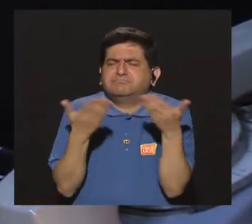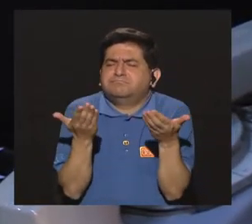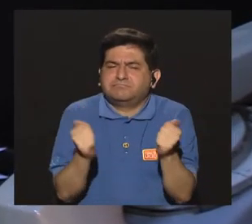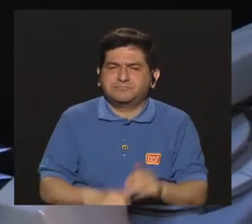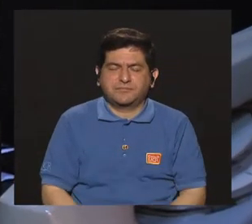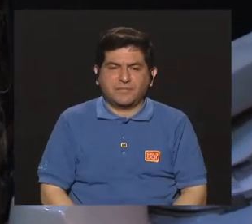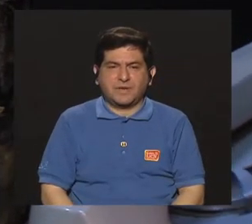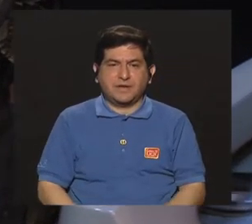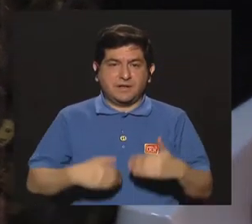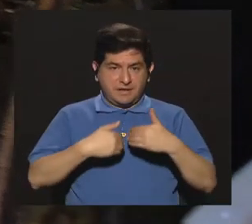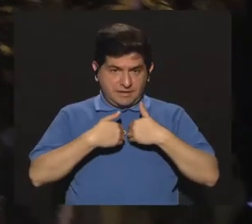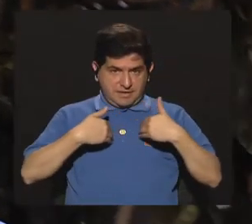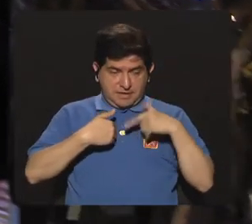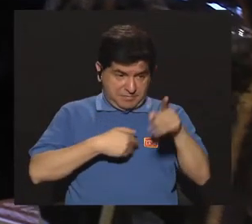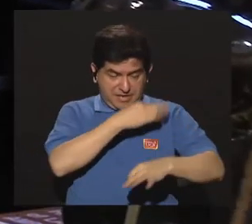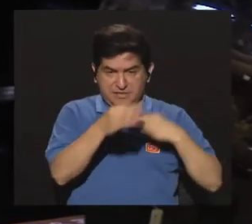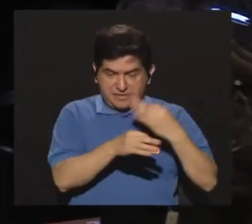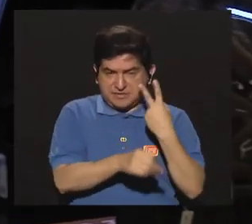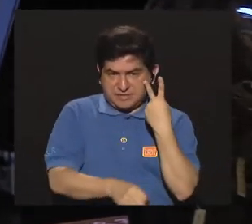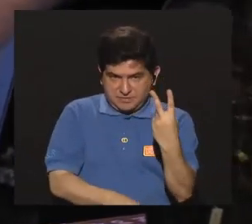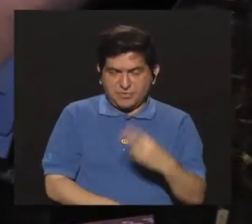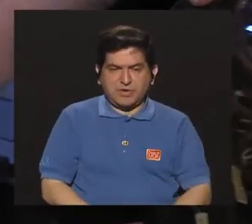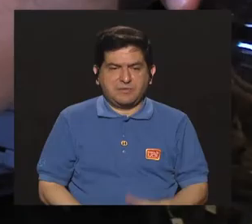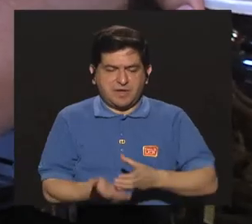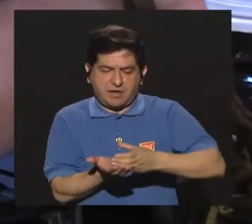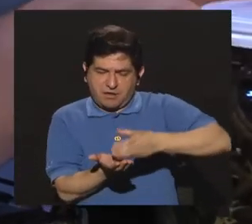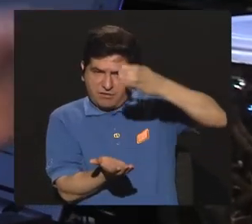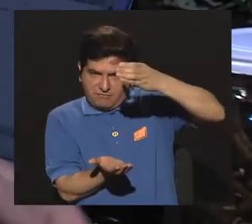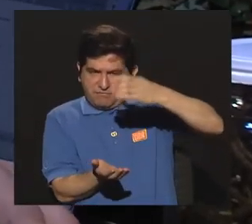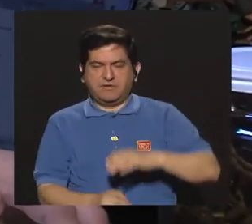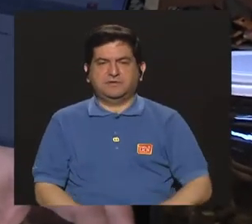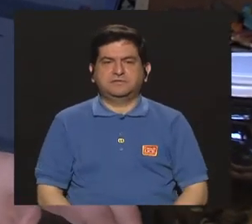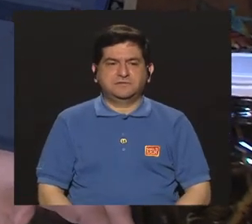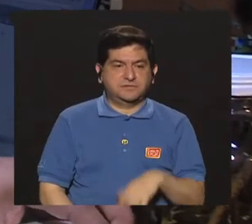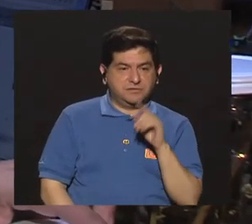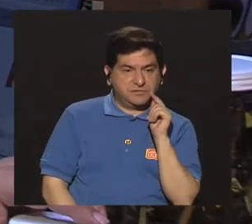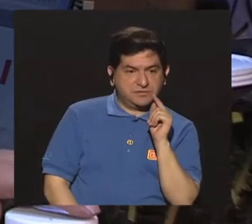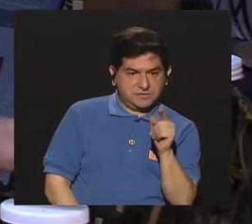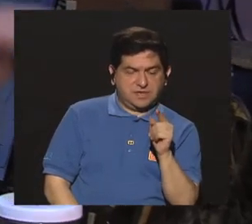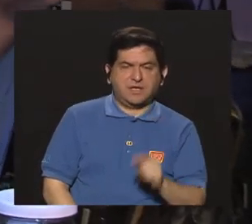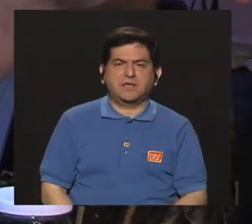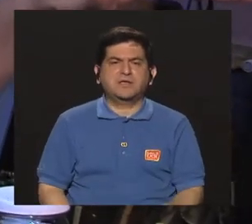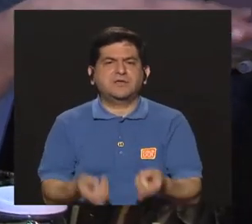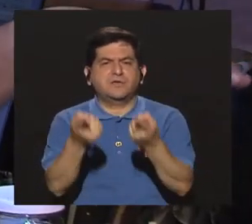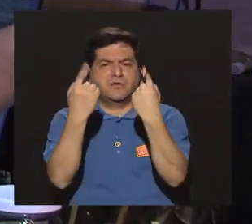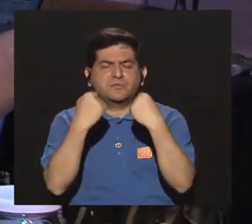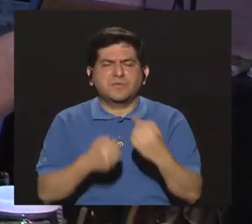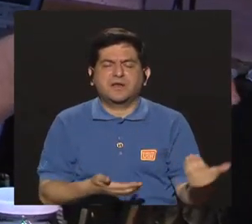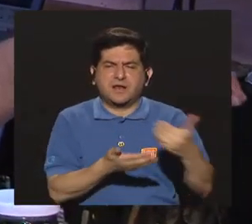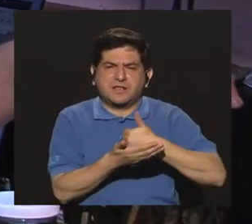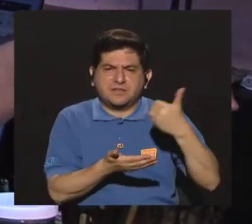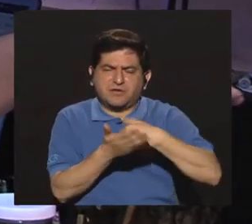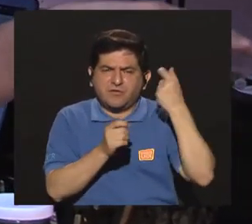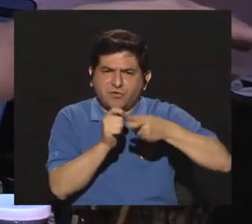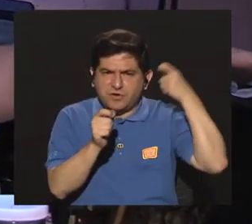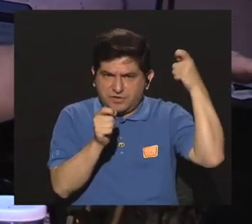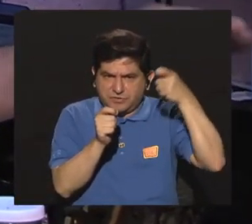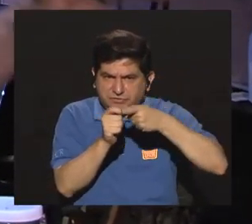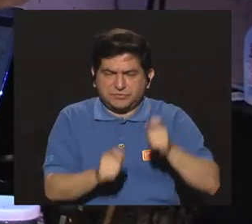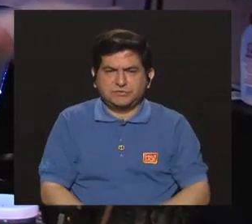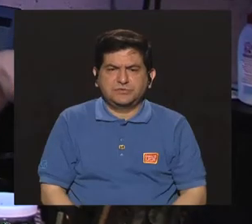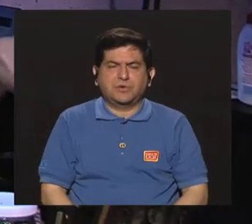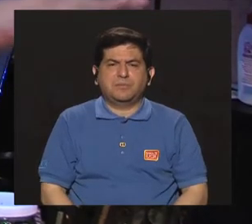especímenes digamos como estos que uno ve aquí en estos frascos son especímenes que provienen de colectas específicas